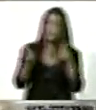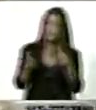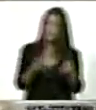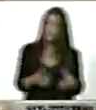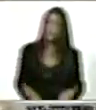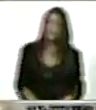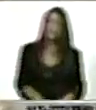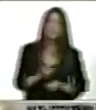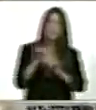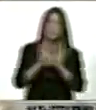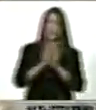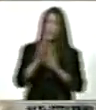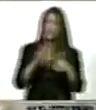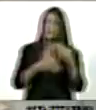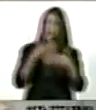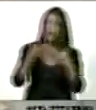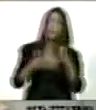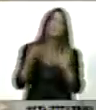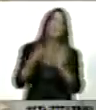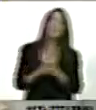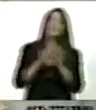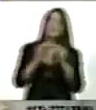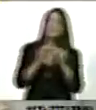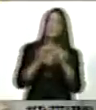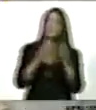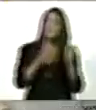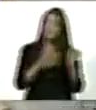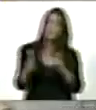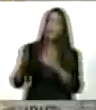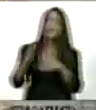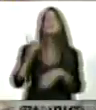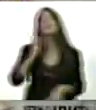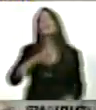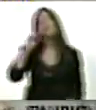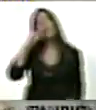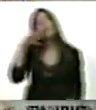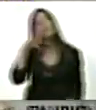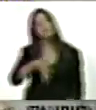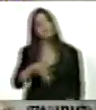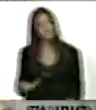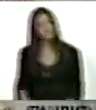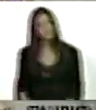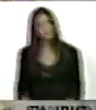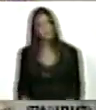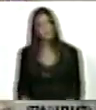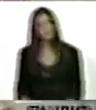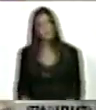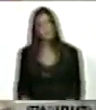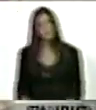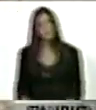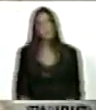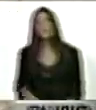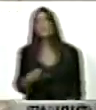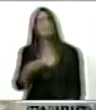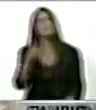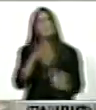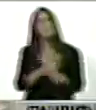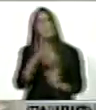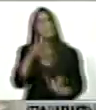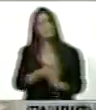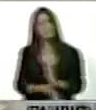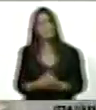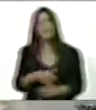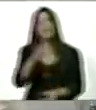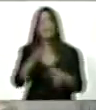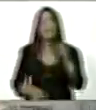ha avanzado, cuando estamos hablando de que se corrige el desacato, pues recordemos cómo fue que ocurrió. ¿Cómo fue que ocurrió? El Tribunal Supremo